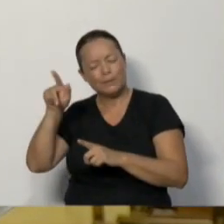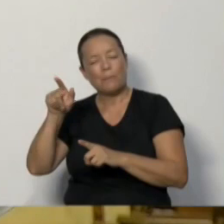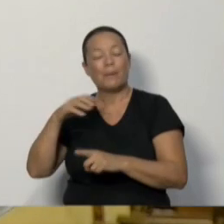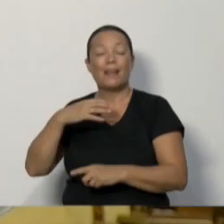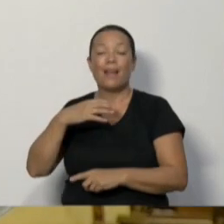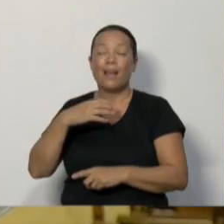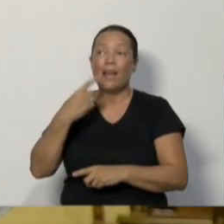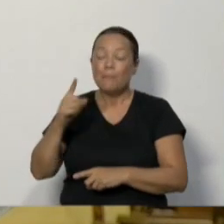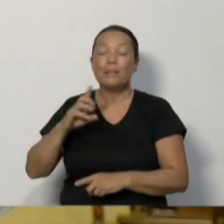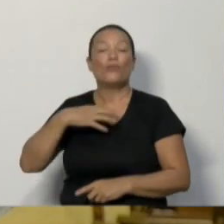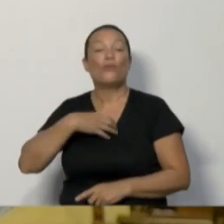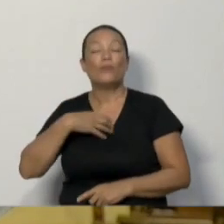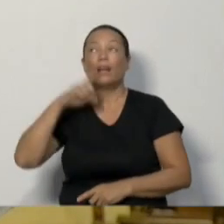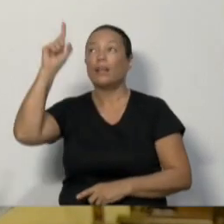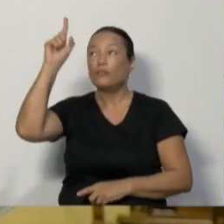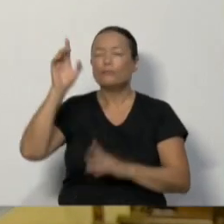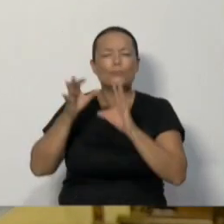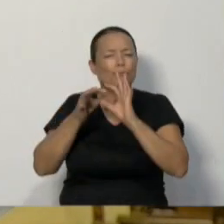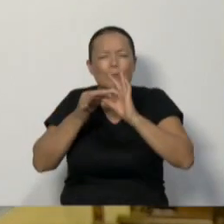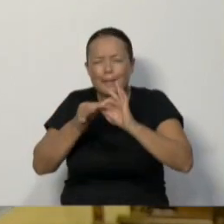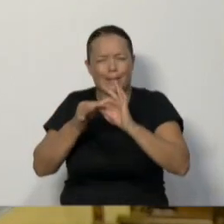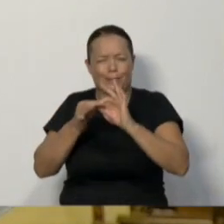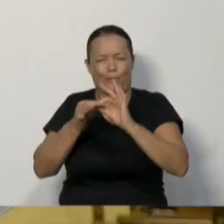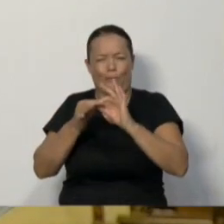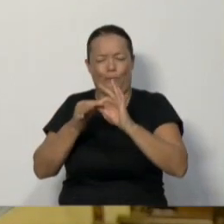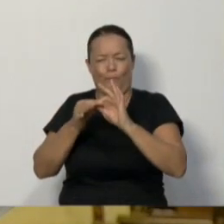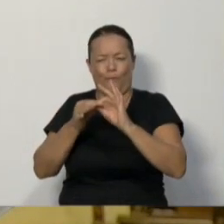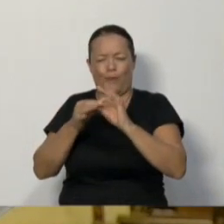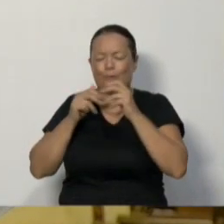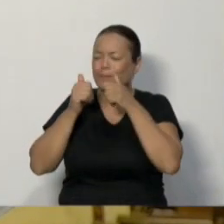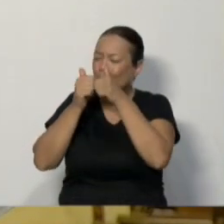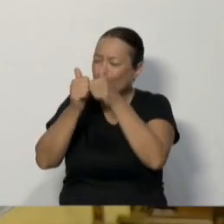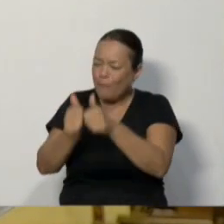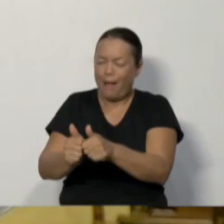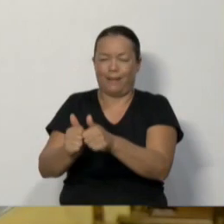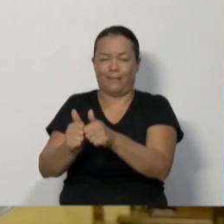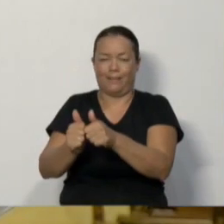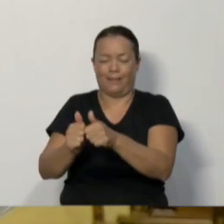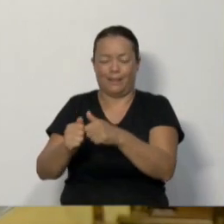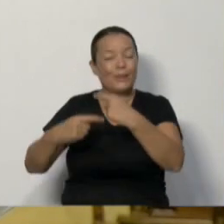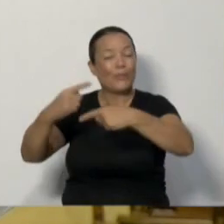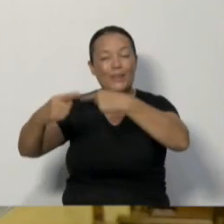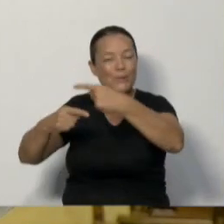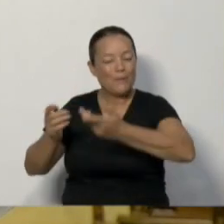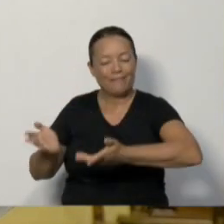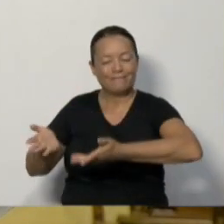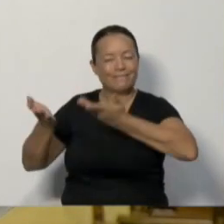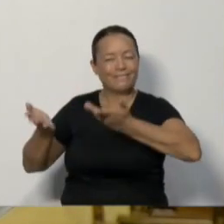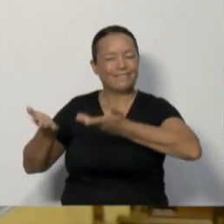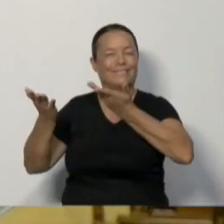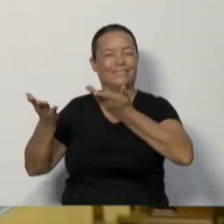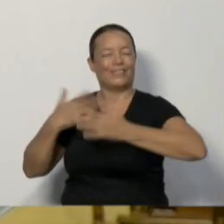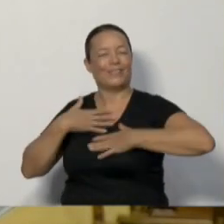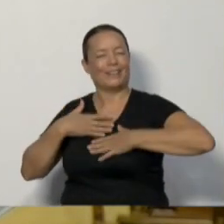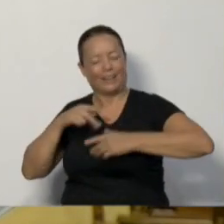confían en que Dios no los abandona. Y por eso siguen adelante. Quisiera pedirle